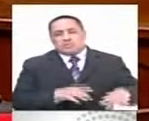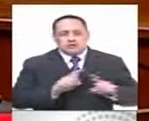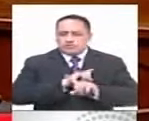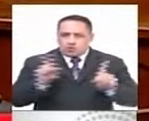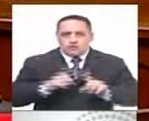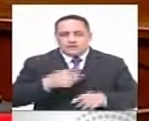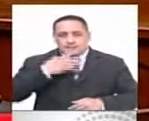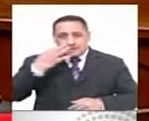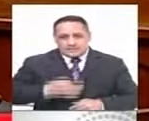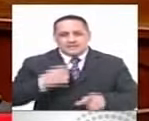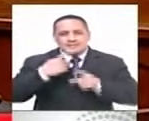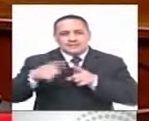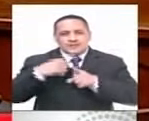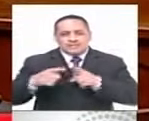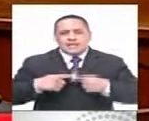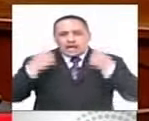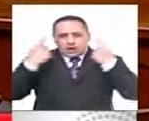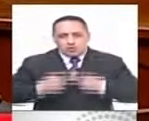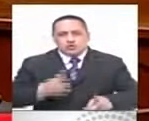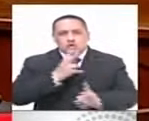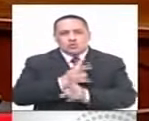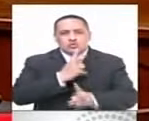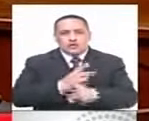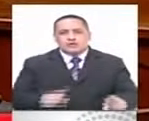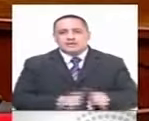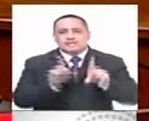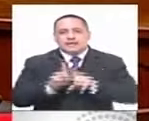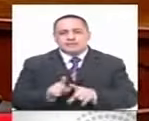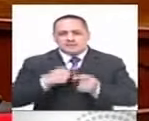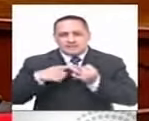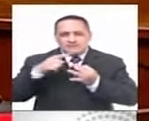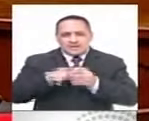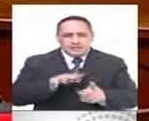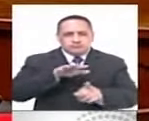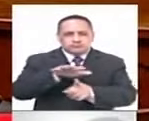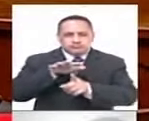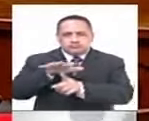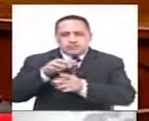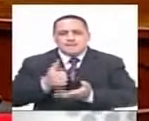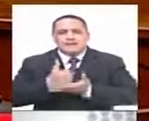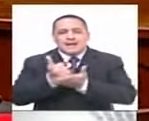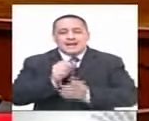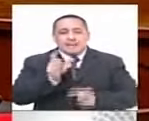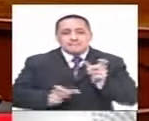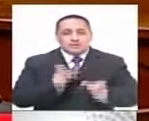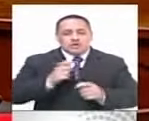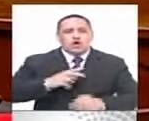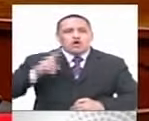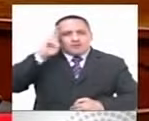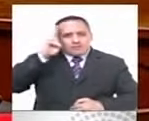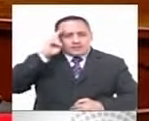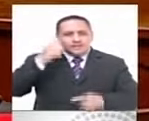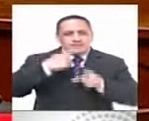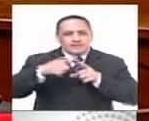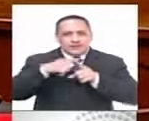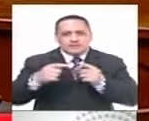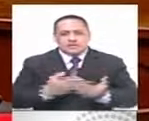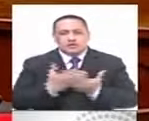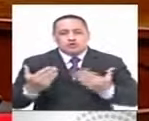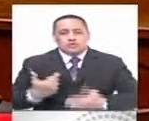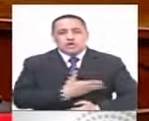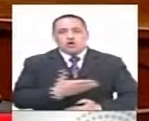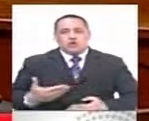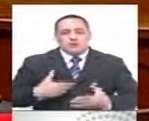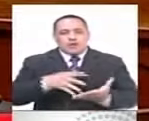e implementará medidas tanto preventivas como represivas para que el ciudadano confíe en la probidad del Estado